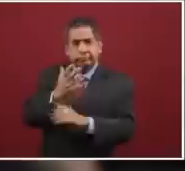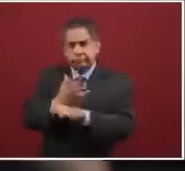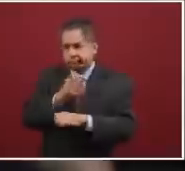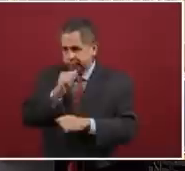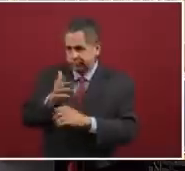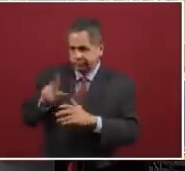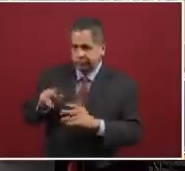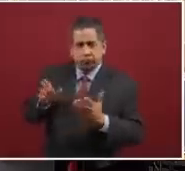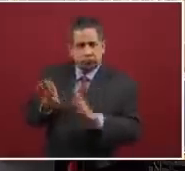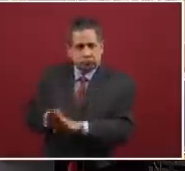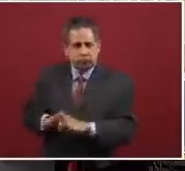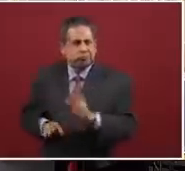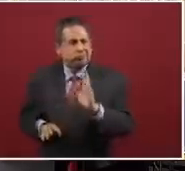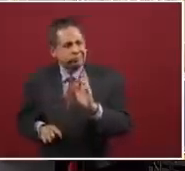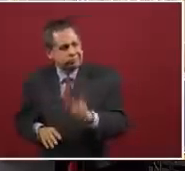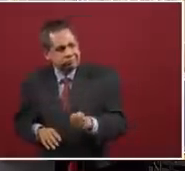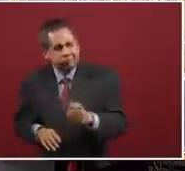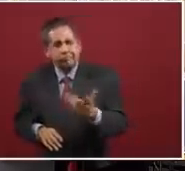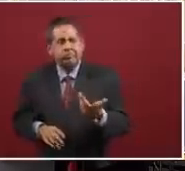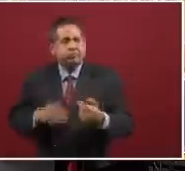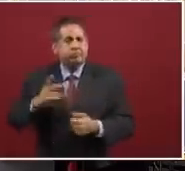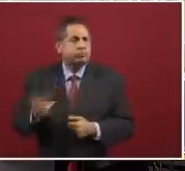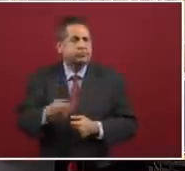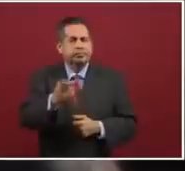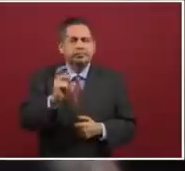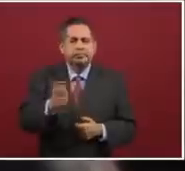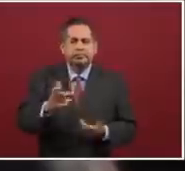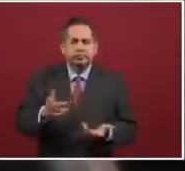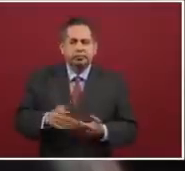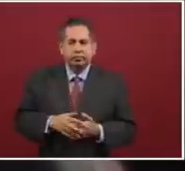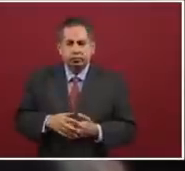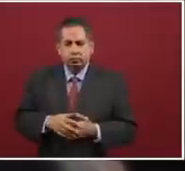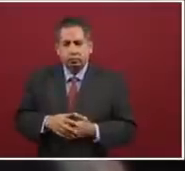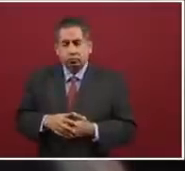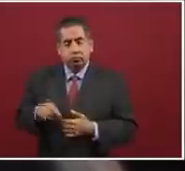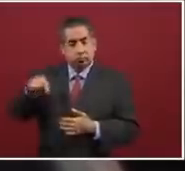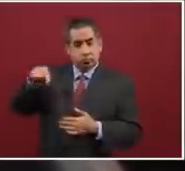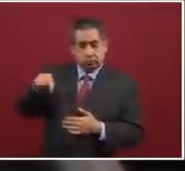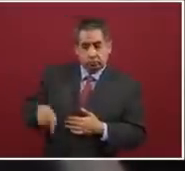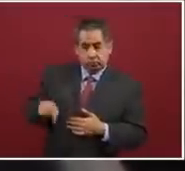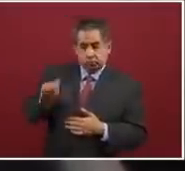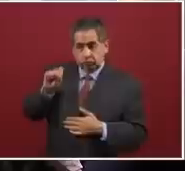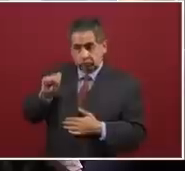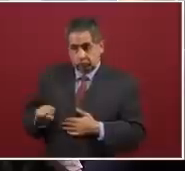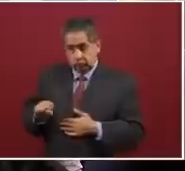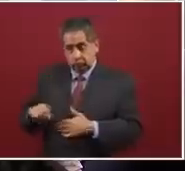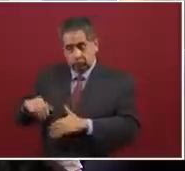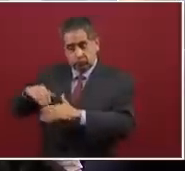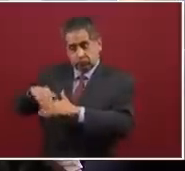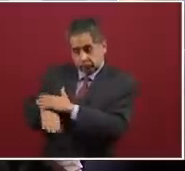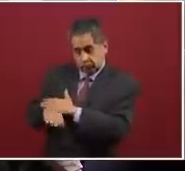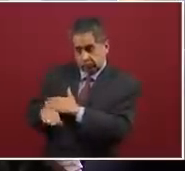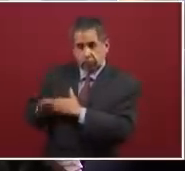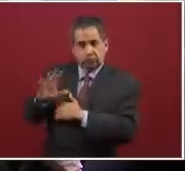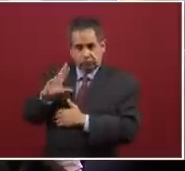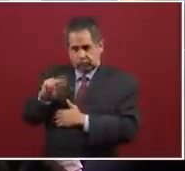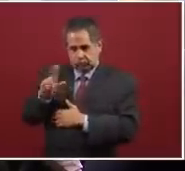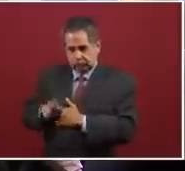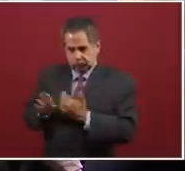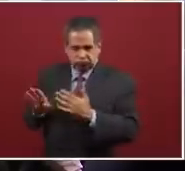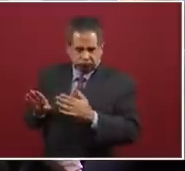Aquí la pregunta es: ya impedimos la entrada a México de